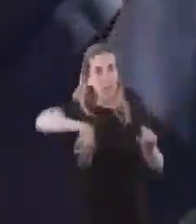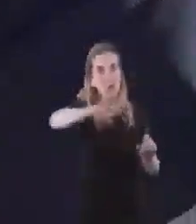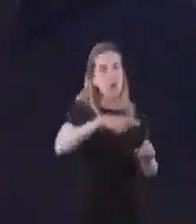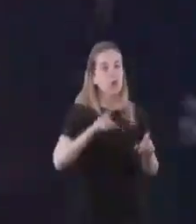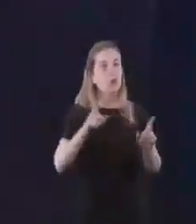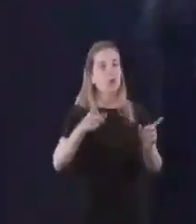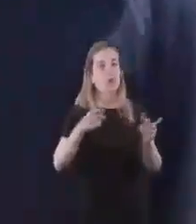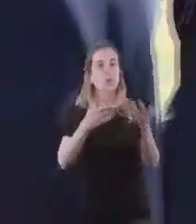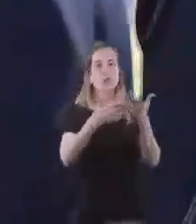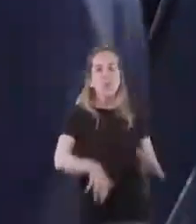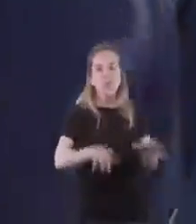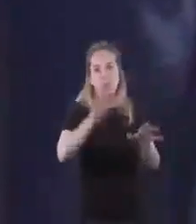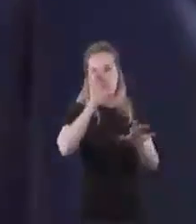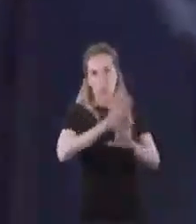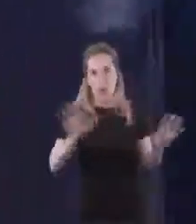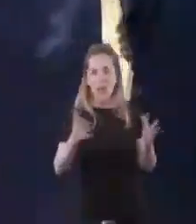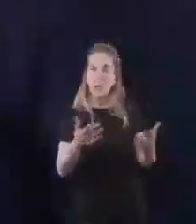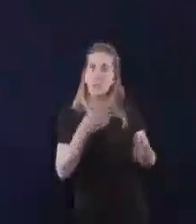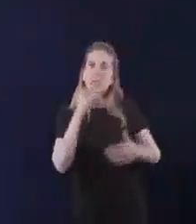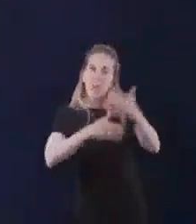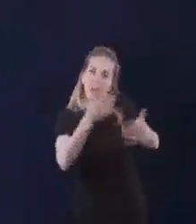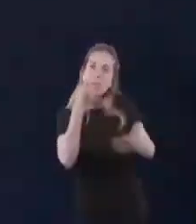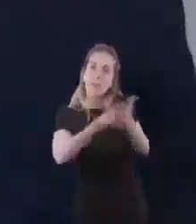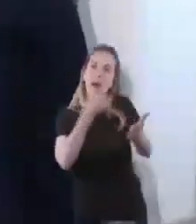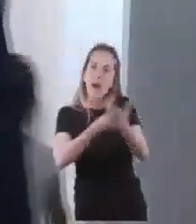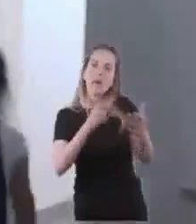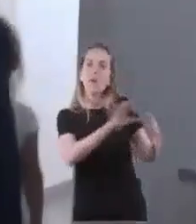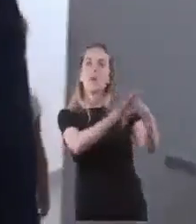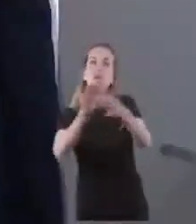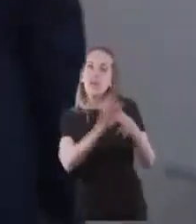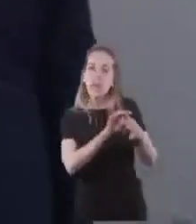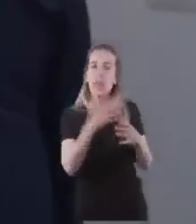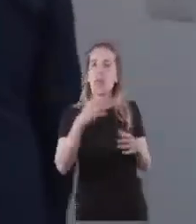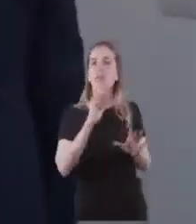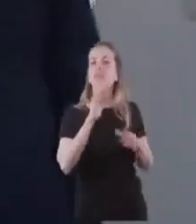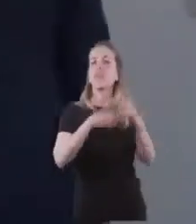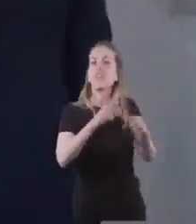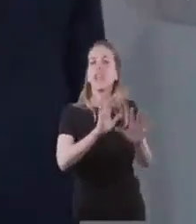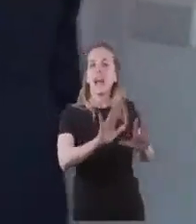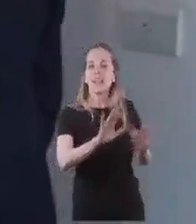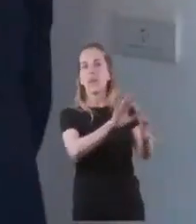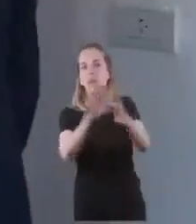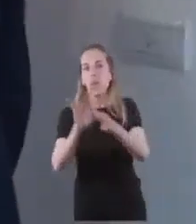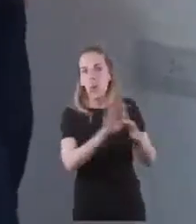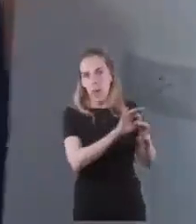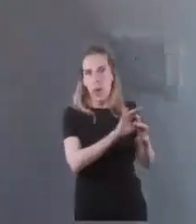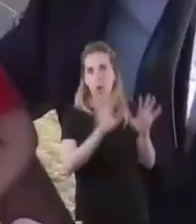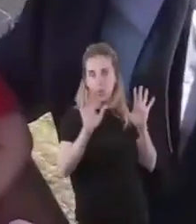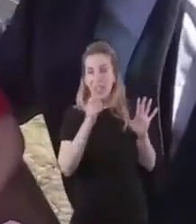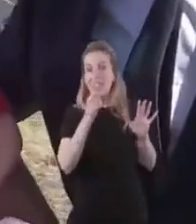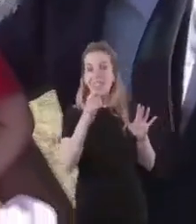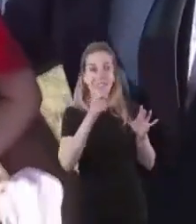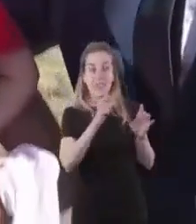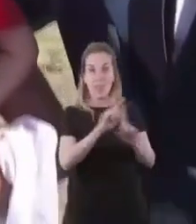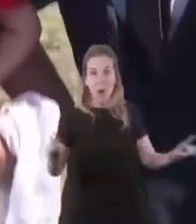brazos. Y que lo pudimos hacer unidos. Y que debemos seguir haciéndolo unidos. Y que si no lo